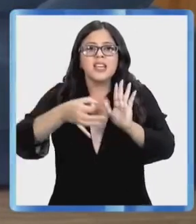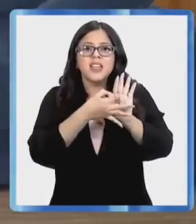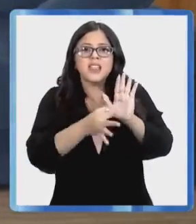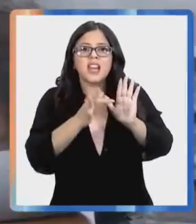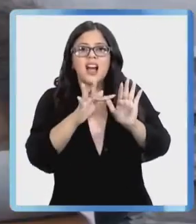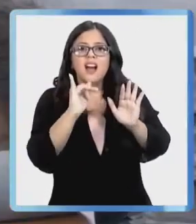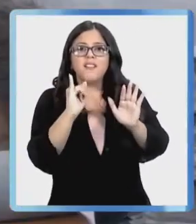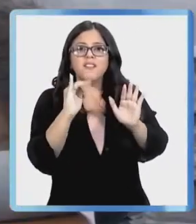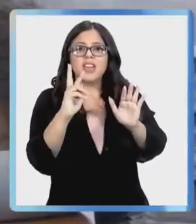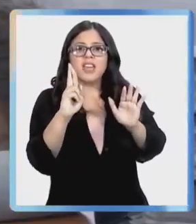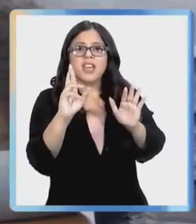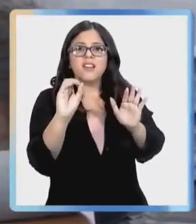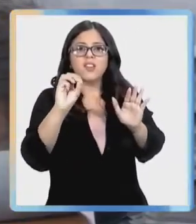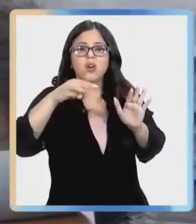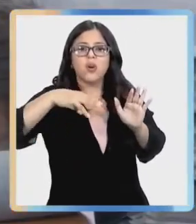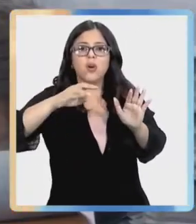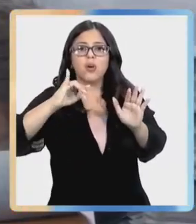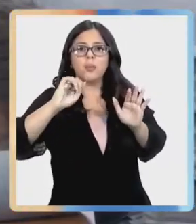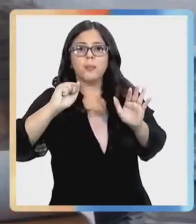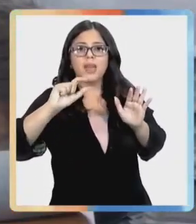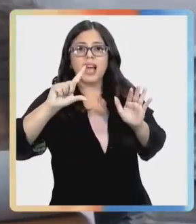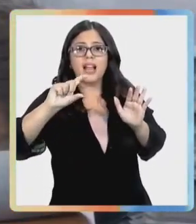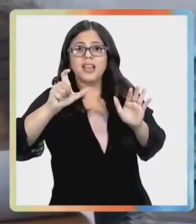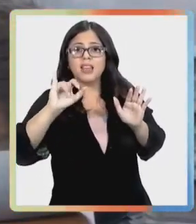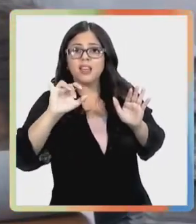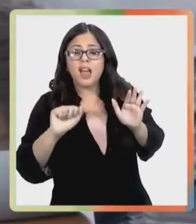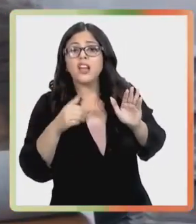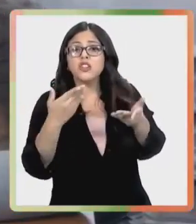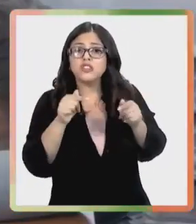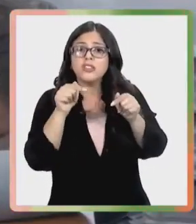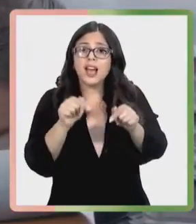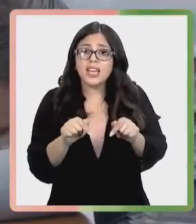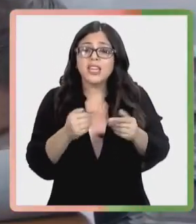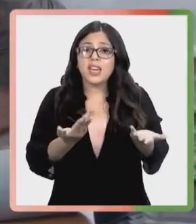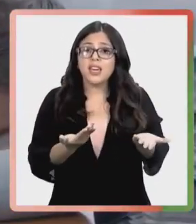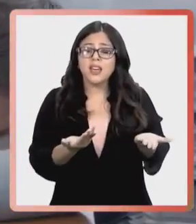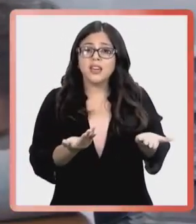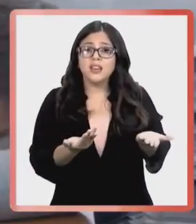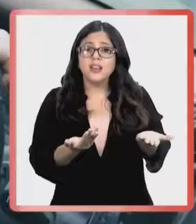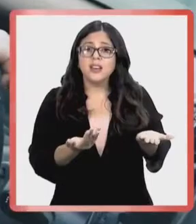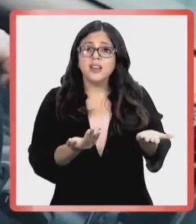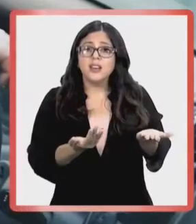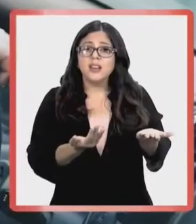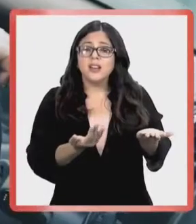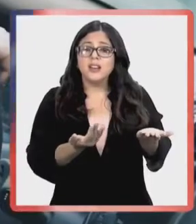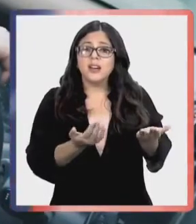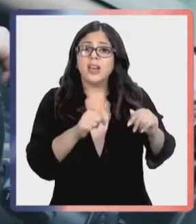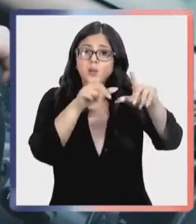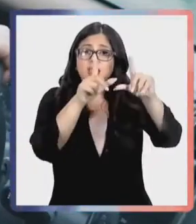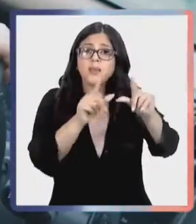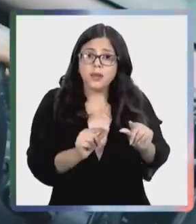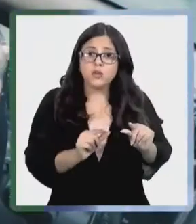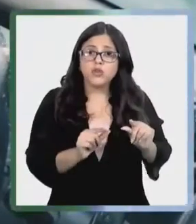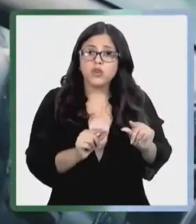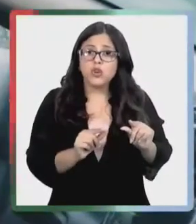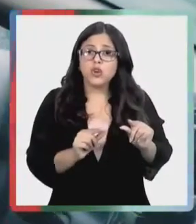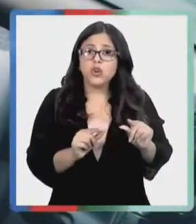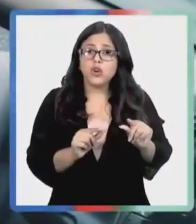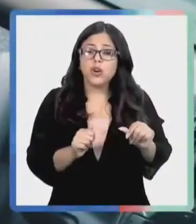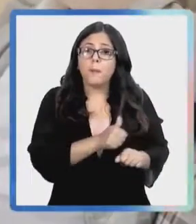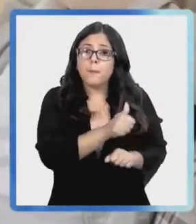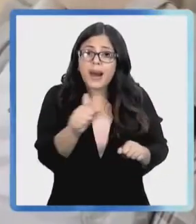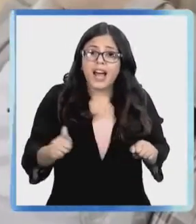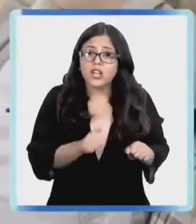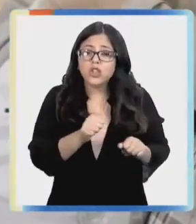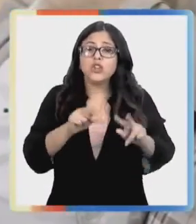diga fibromialgia, a priori, que es lo que está pasando hoy día. Entonces, ahí hay una dimensión, yo creo, mucho más universal de lo